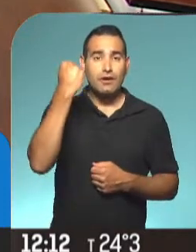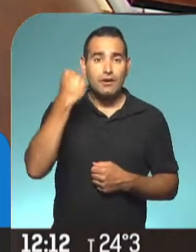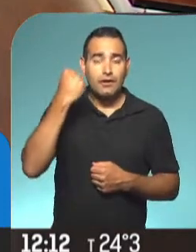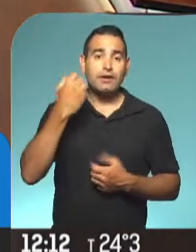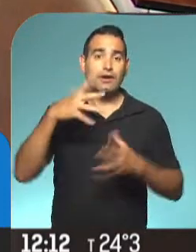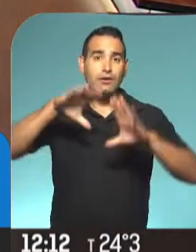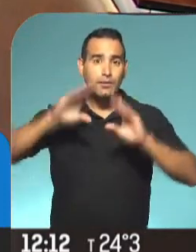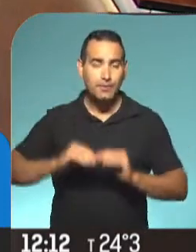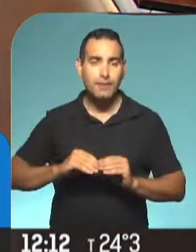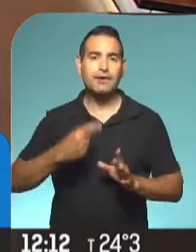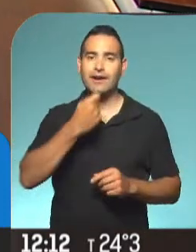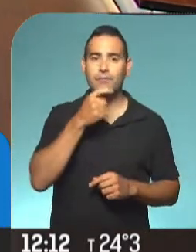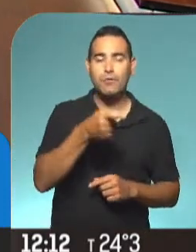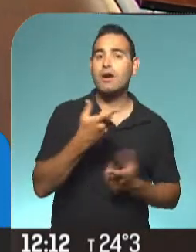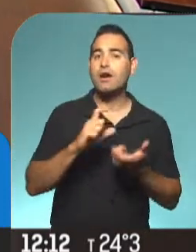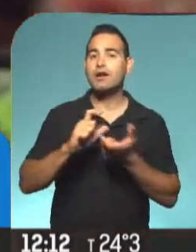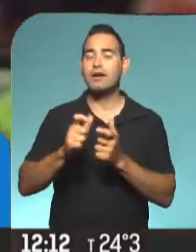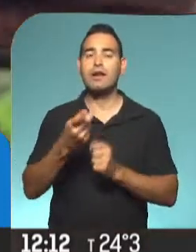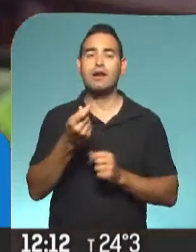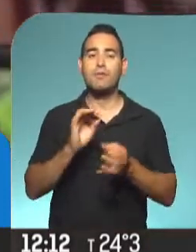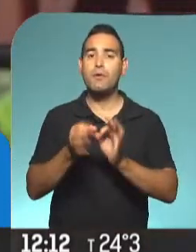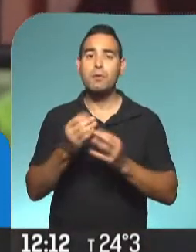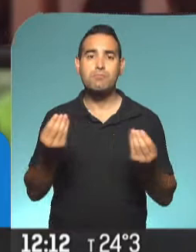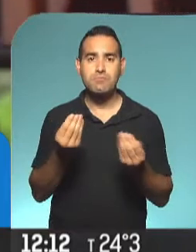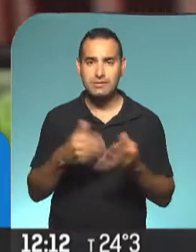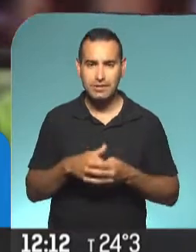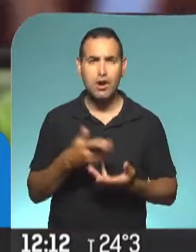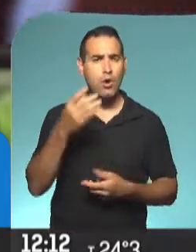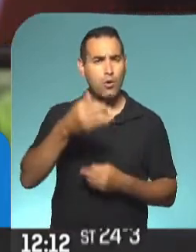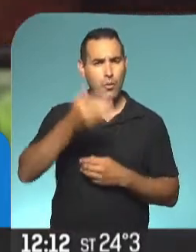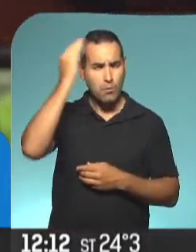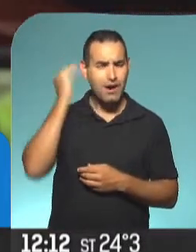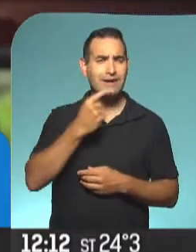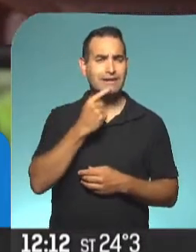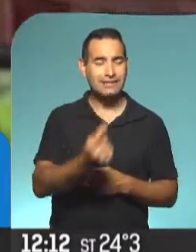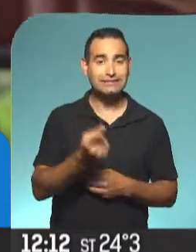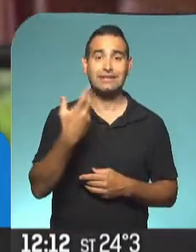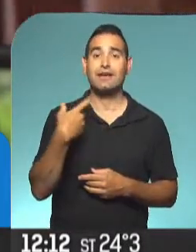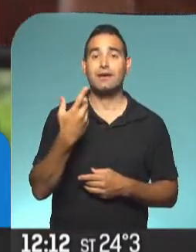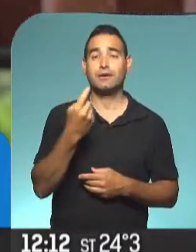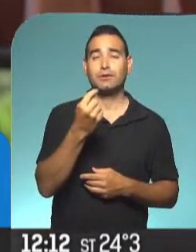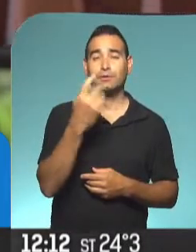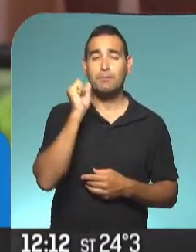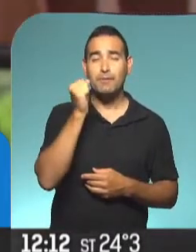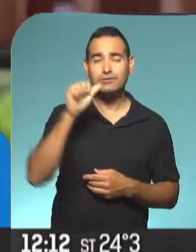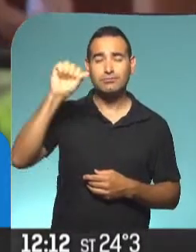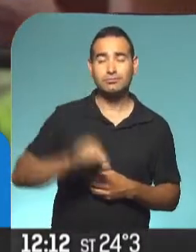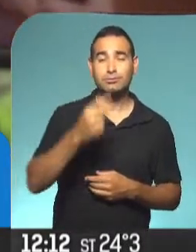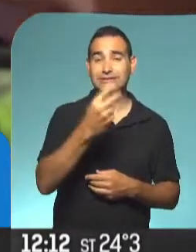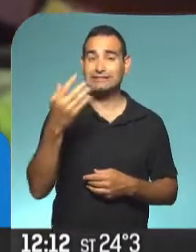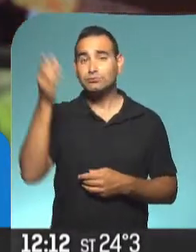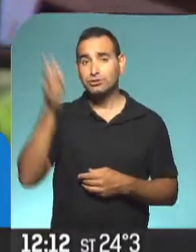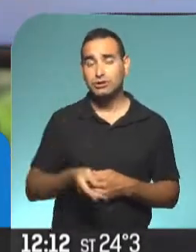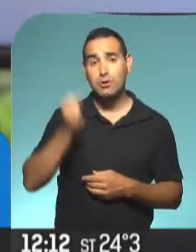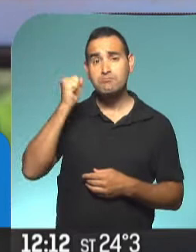ver. ¿Qué va a pasar con el tipo de cambio? Me parece que Martín Guzmán dio una definición importante cuando dijo que la devaluación iba a ser del 25%, porque la devaluación venía siendo